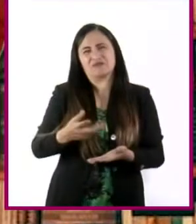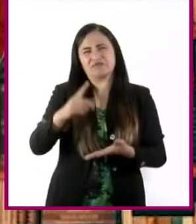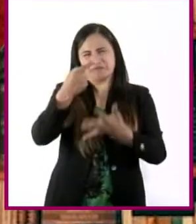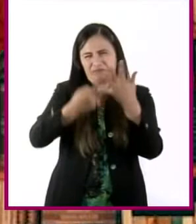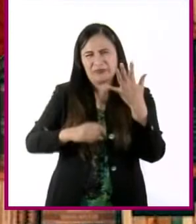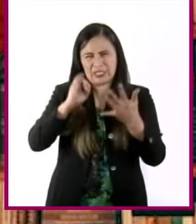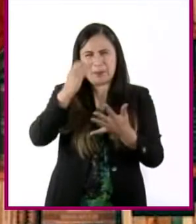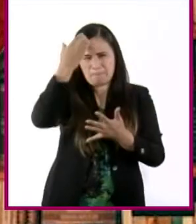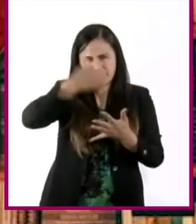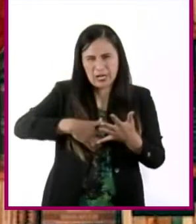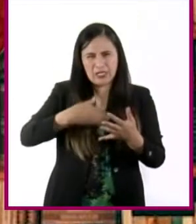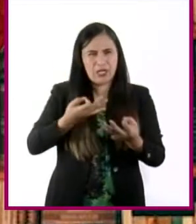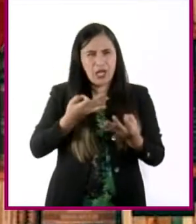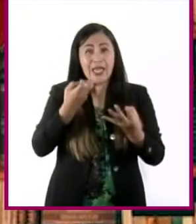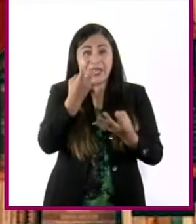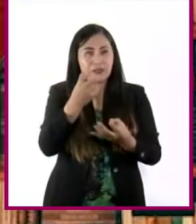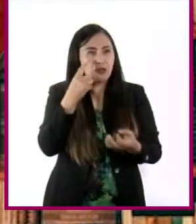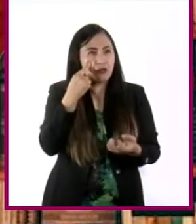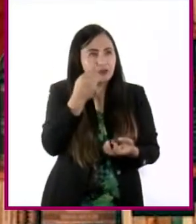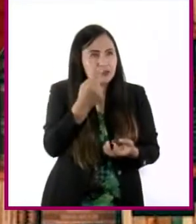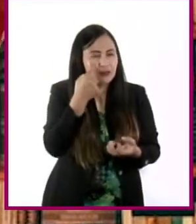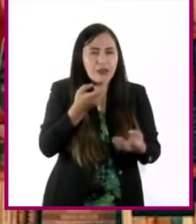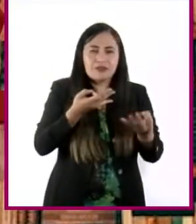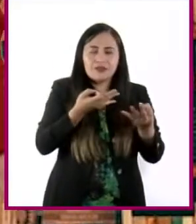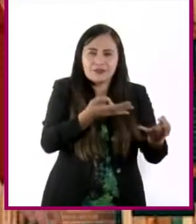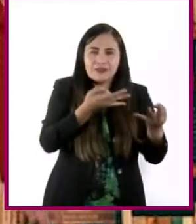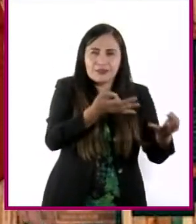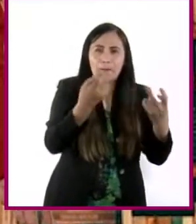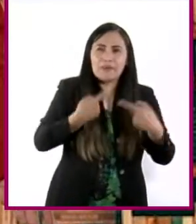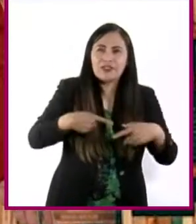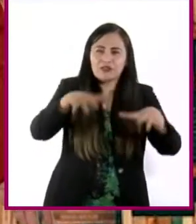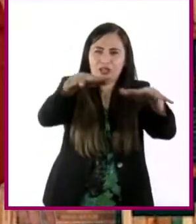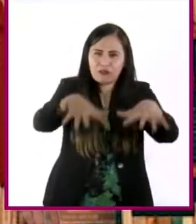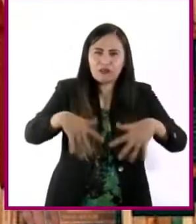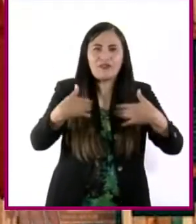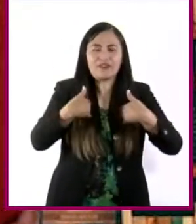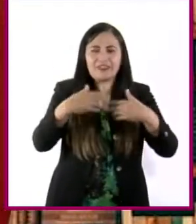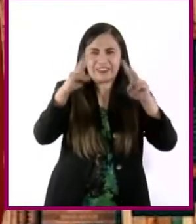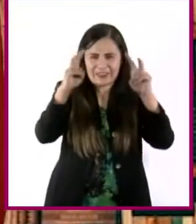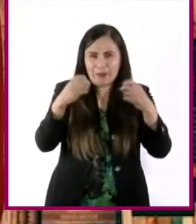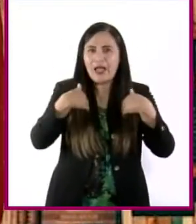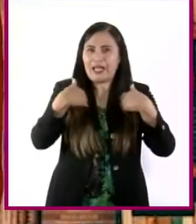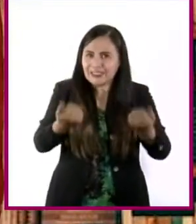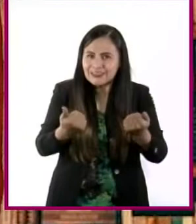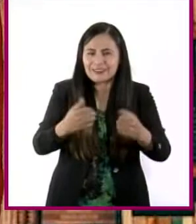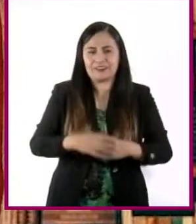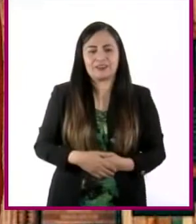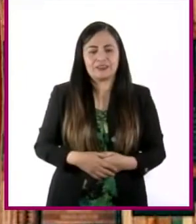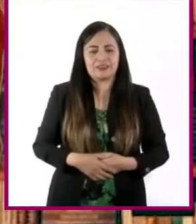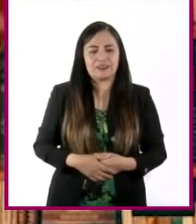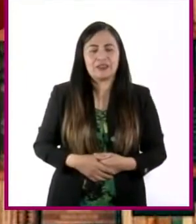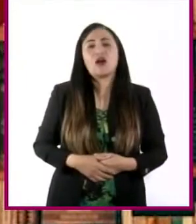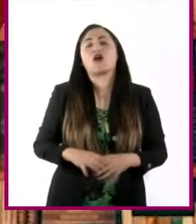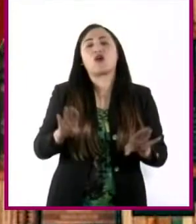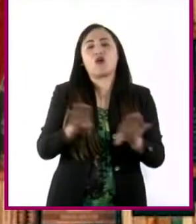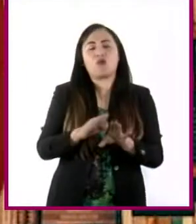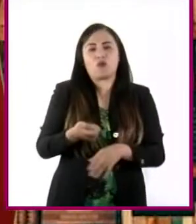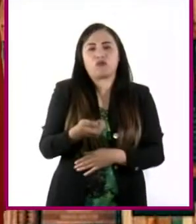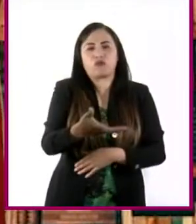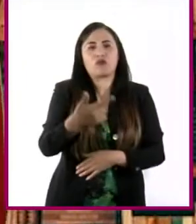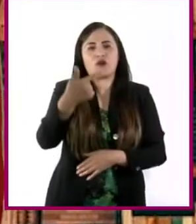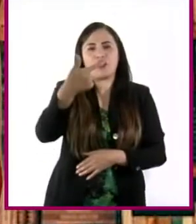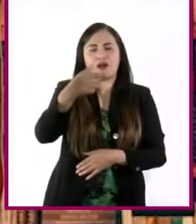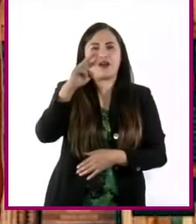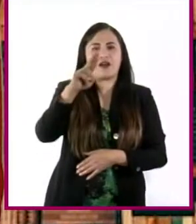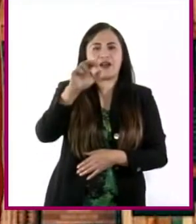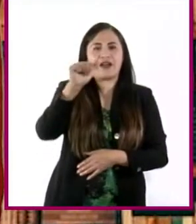puede ayudar a captar la atención y a que los oyentes comprendan mejor el tema. A estos apoyos visuales se les llama también gráficos y su objetivo